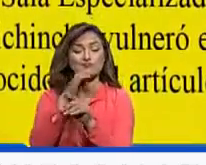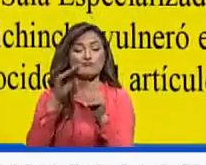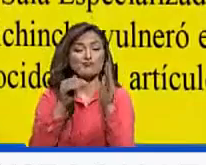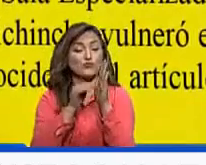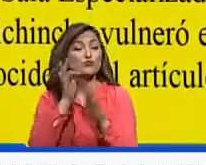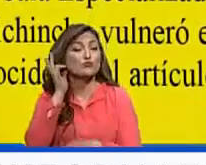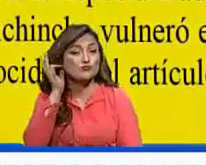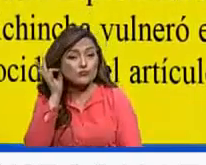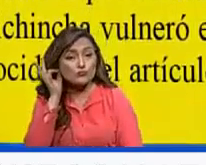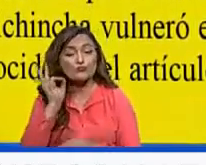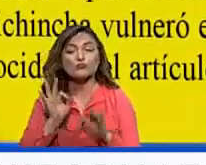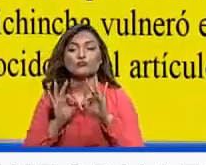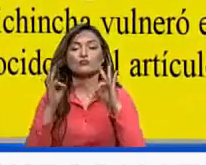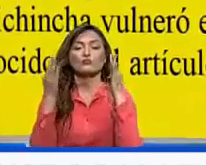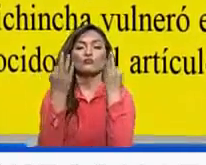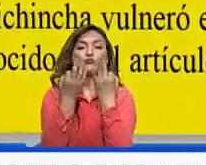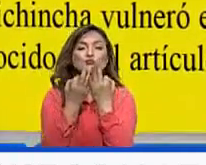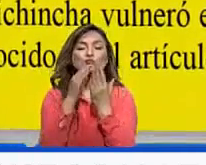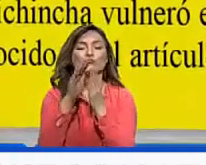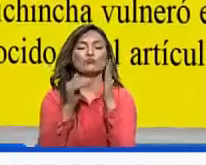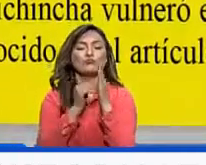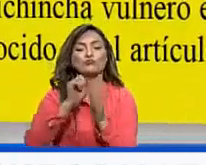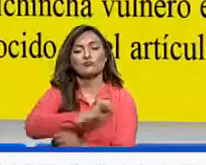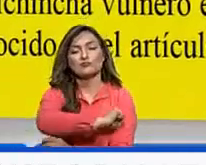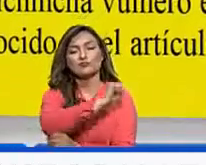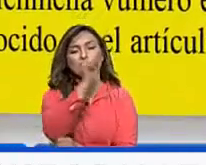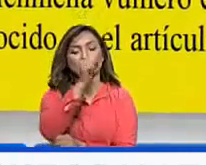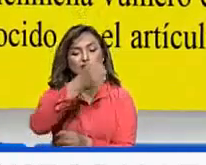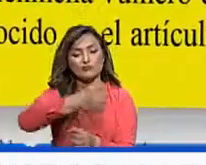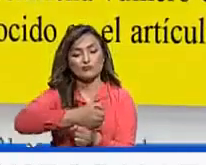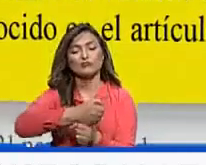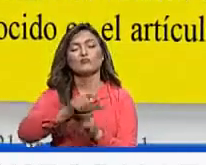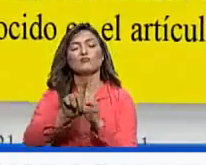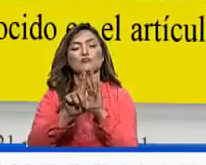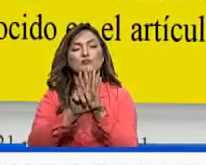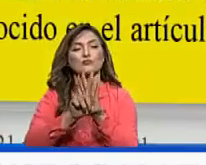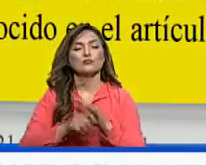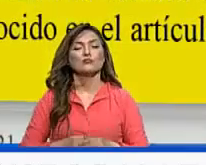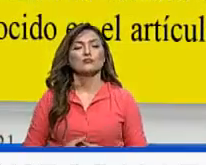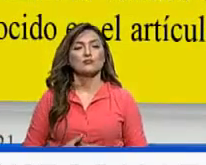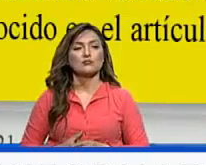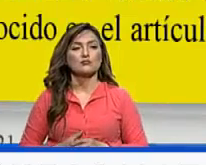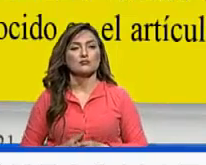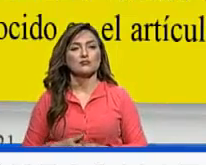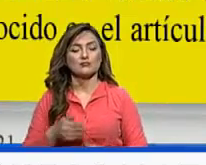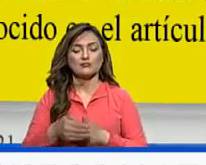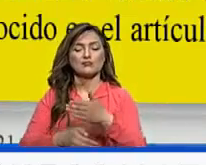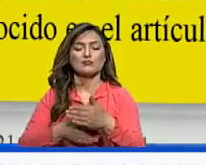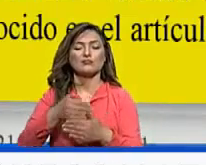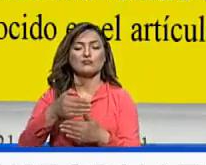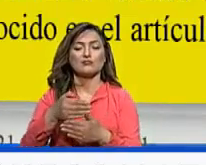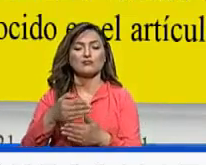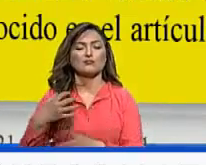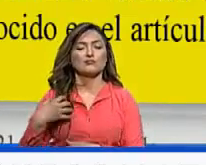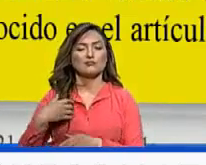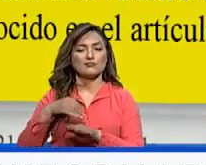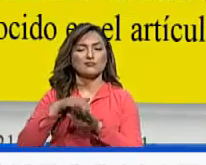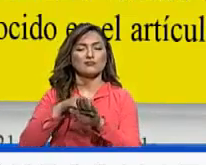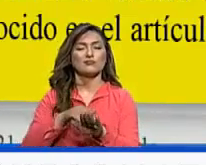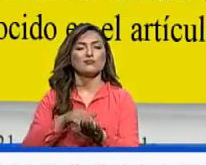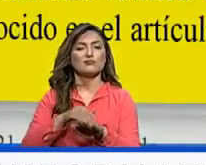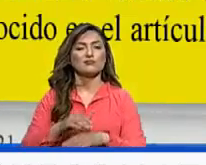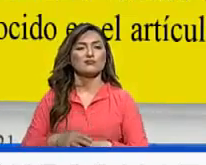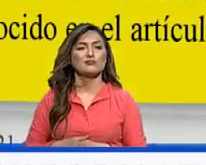contra la Mujer y la Familia vulneró el derecho a la seguridad jurídica y el debido proceso en la garantía de